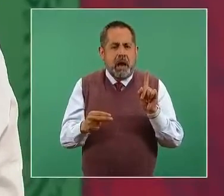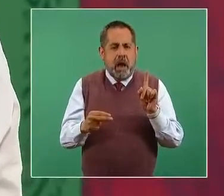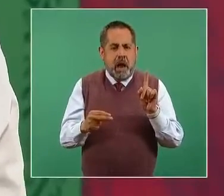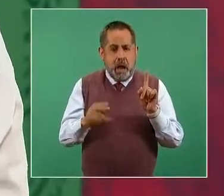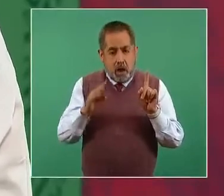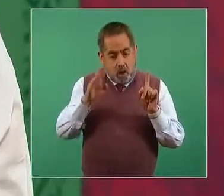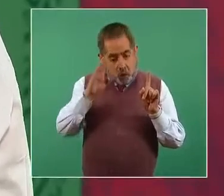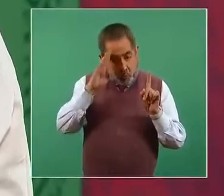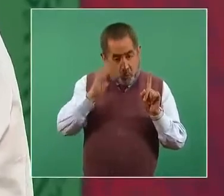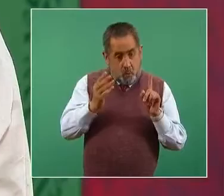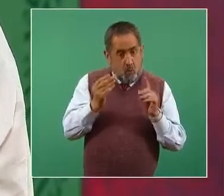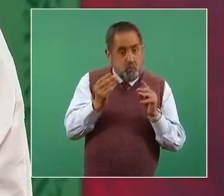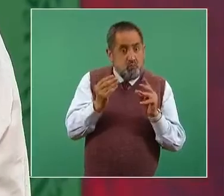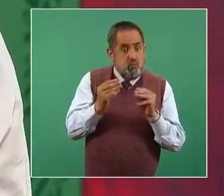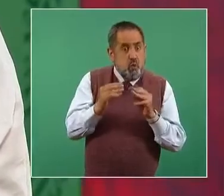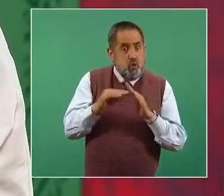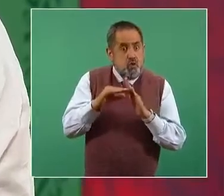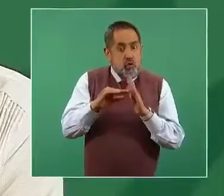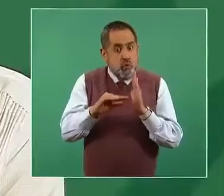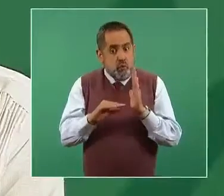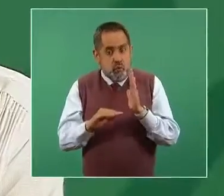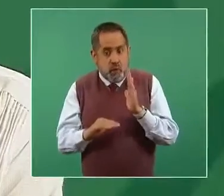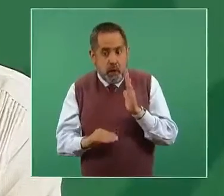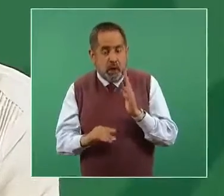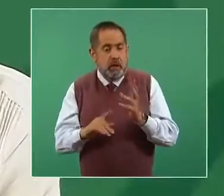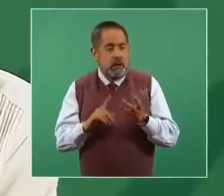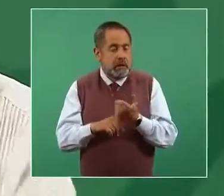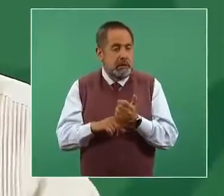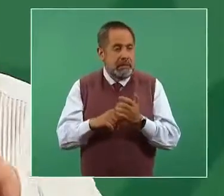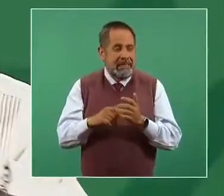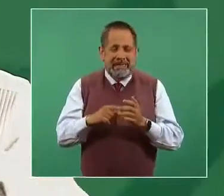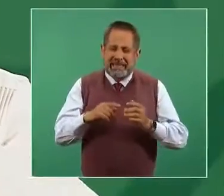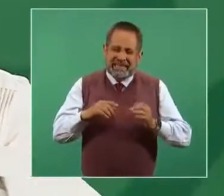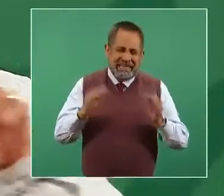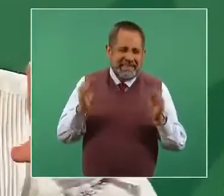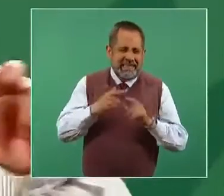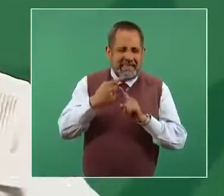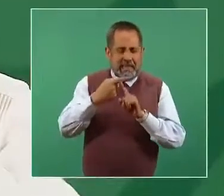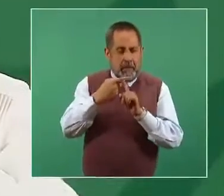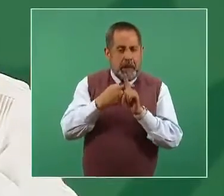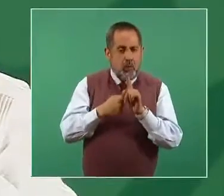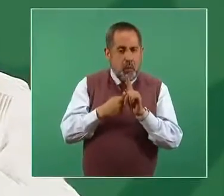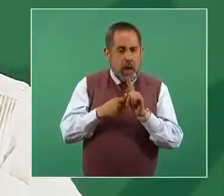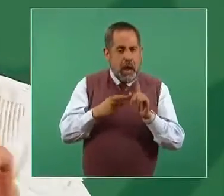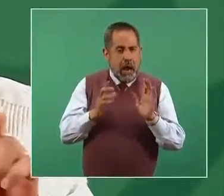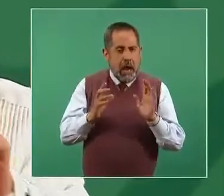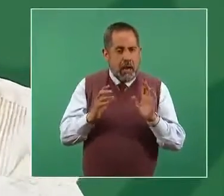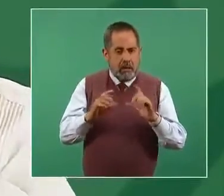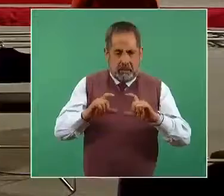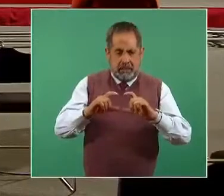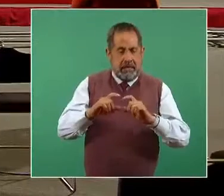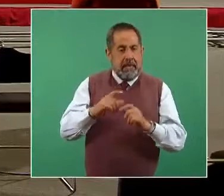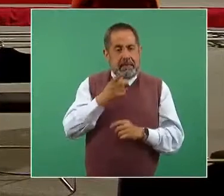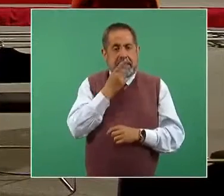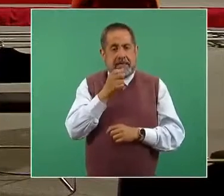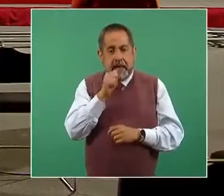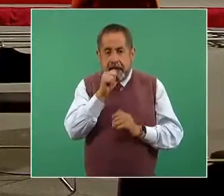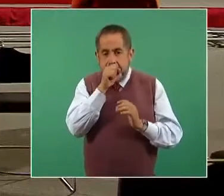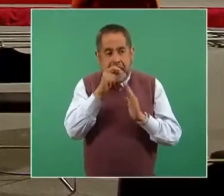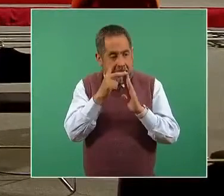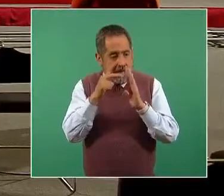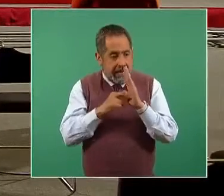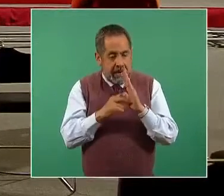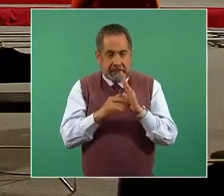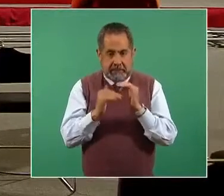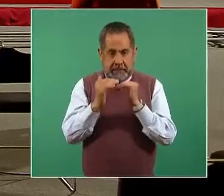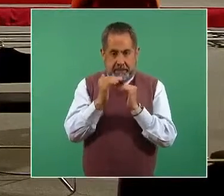A veces la excursión es hacia la baja, es una reducción de temperatura respecto al intervalo de referencia